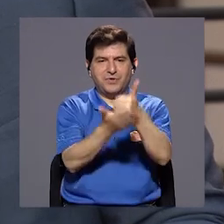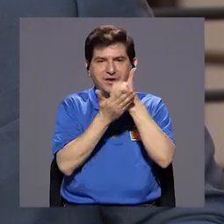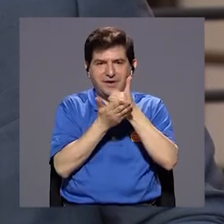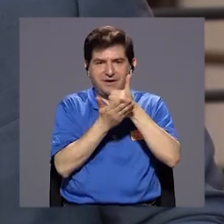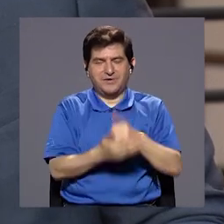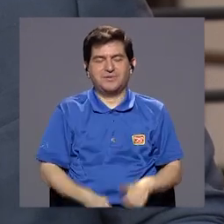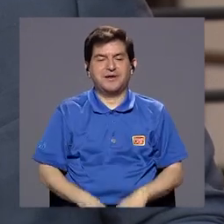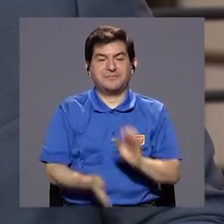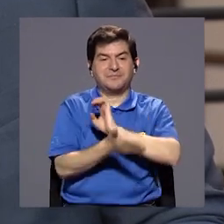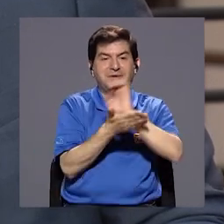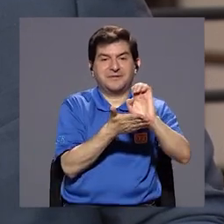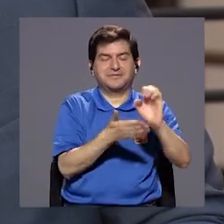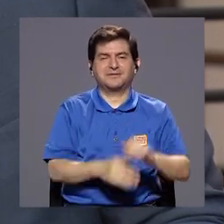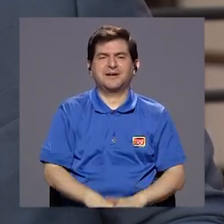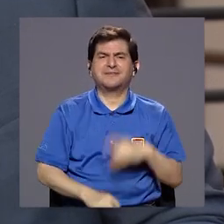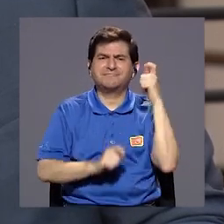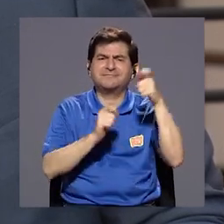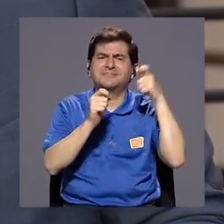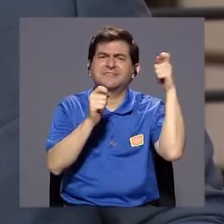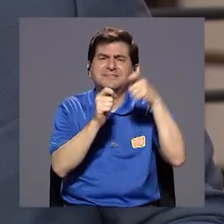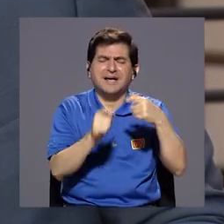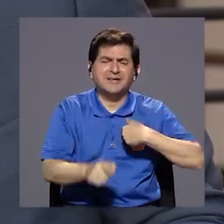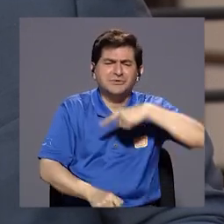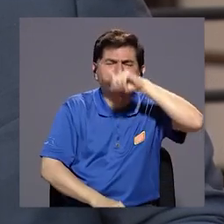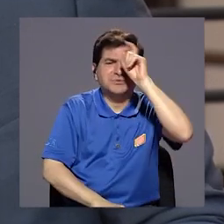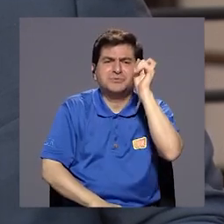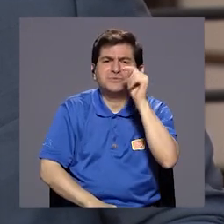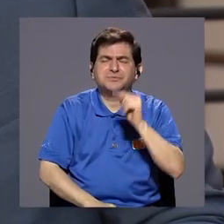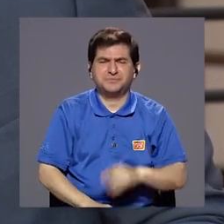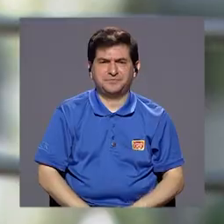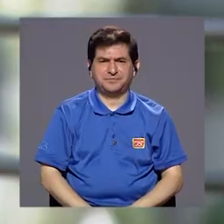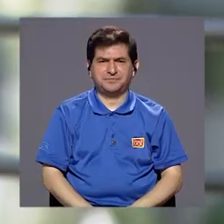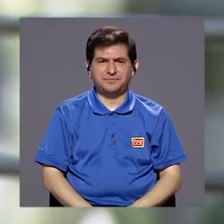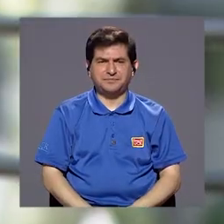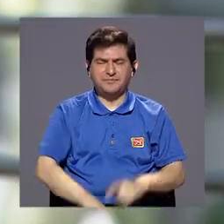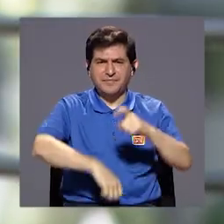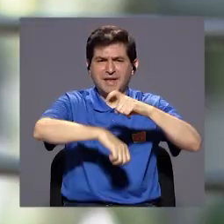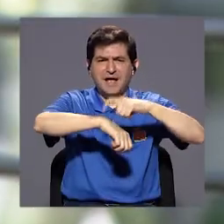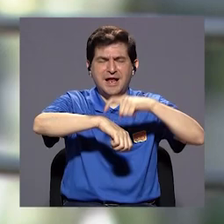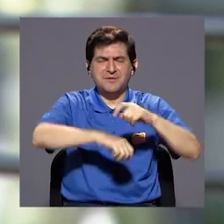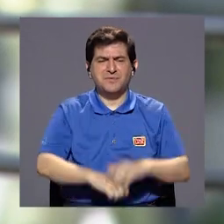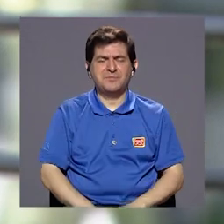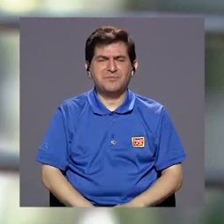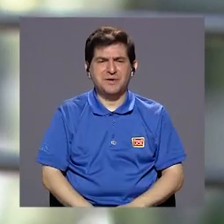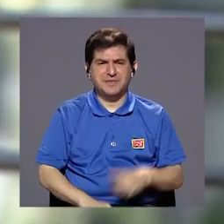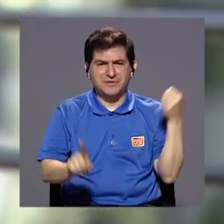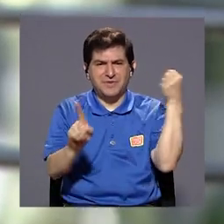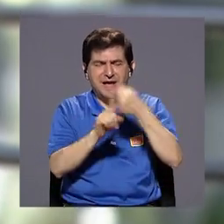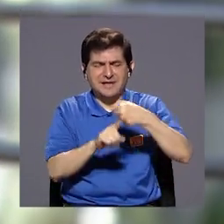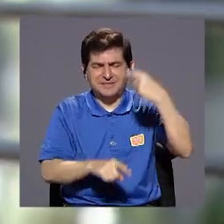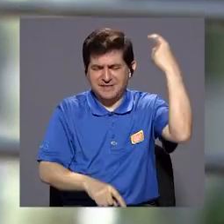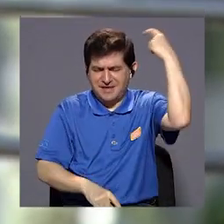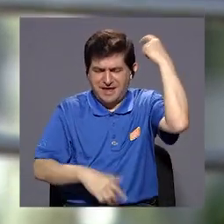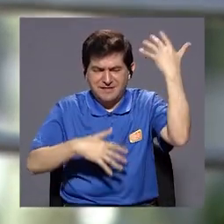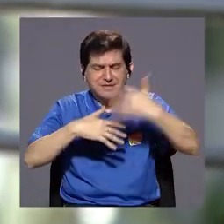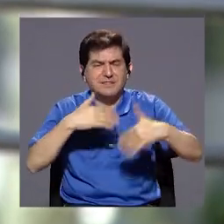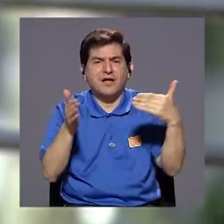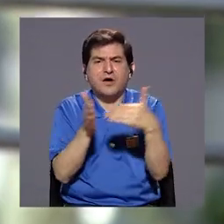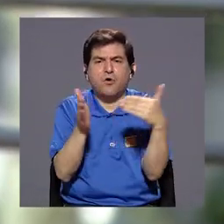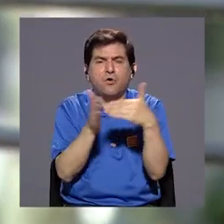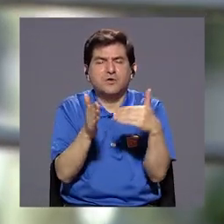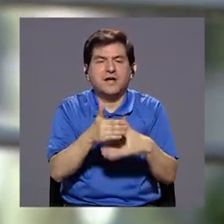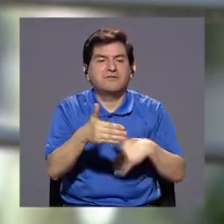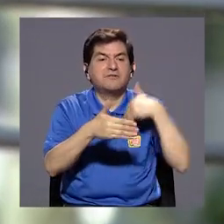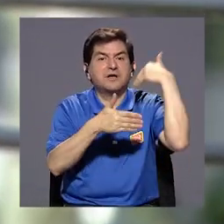que nos podría ayudar y mucho para evitar algo. Sí, porque justamente le iba a preguntar que si al sufrir un accidente cerebrovascular se puede volver